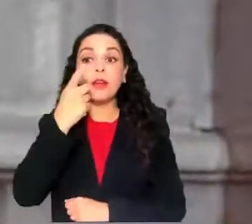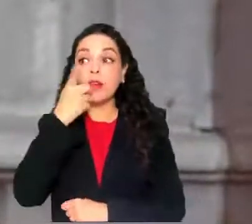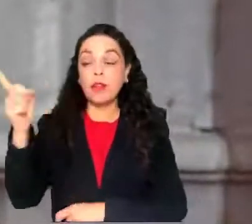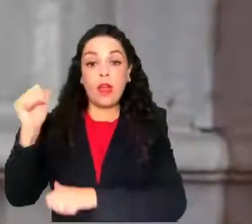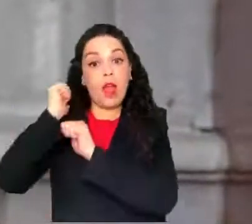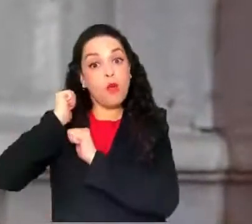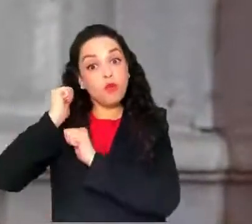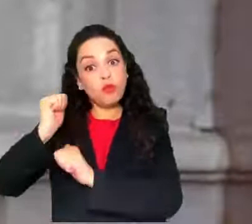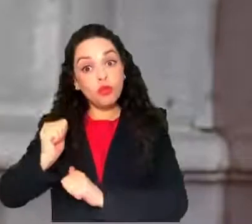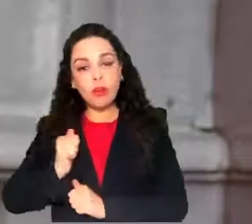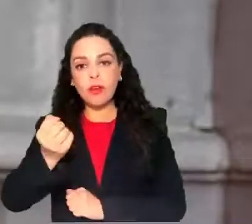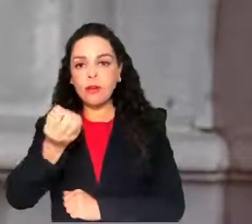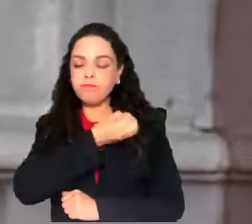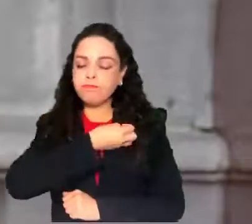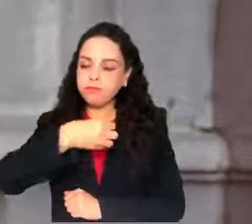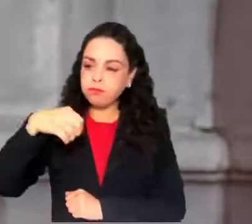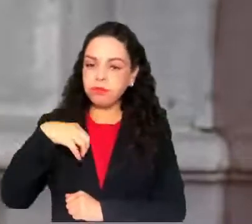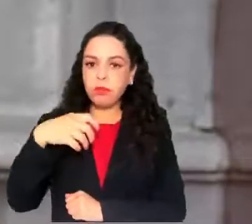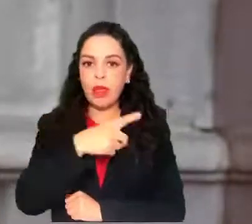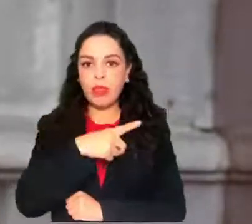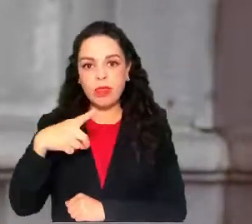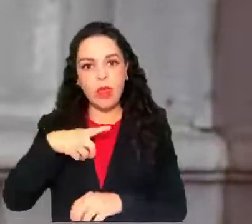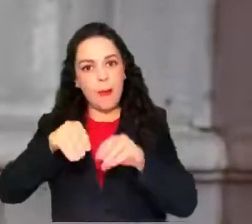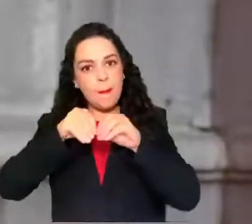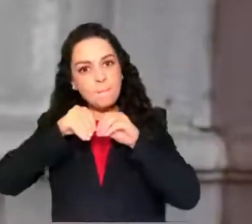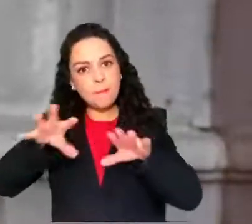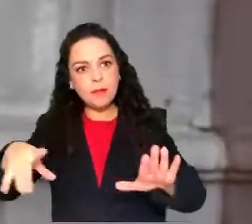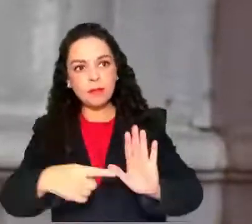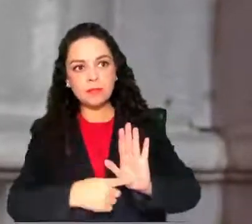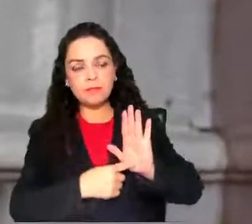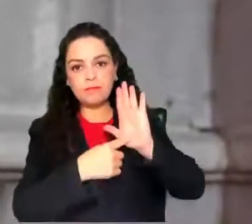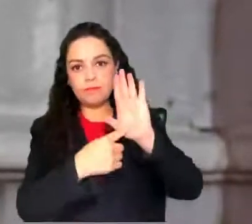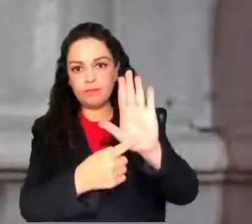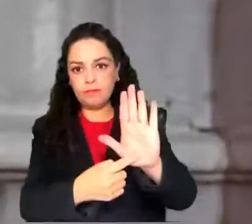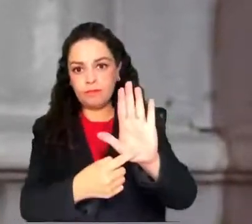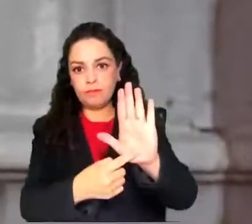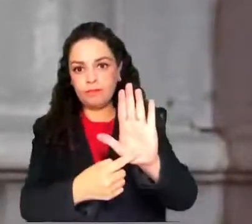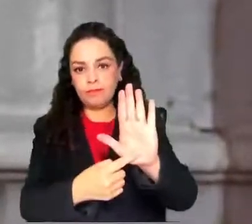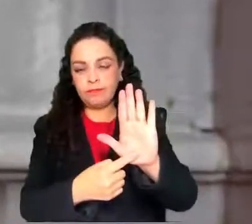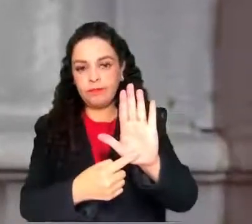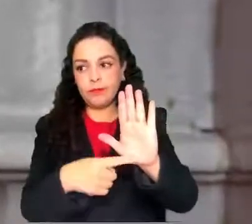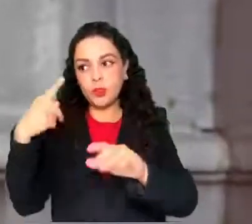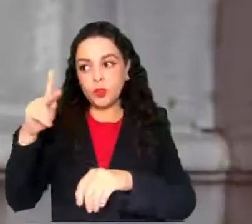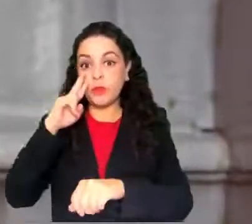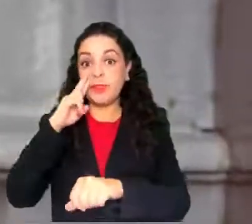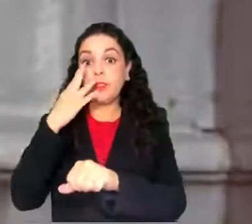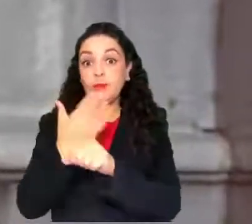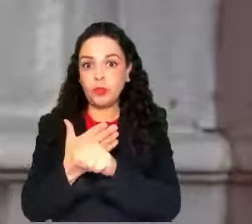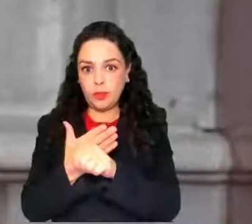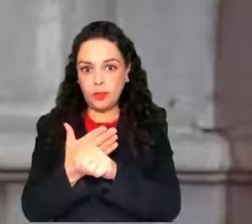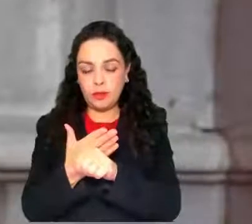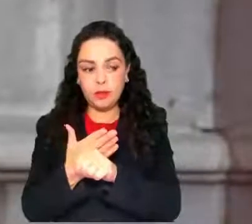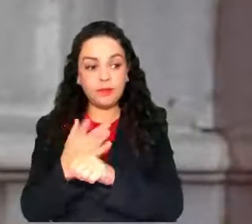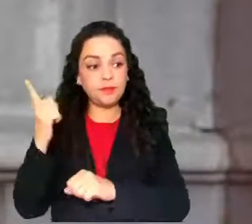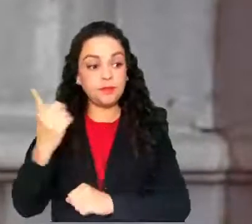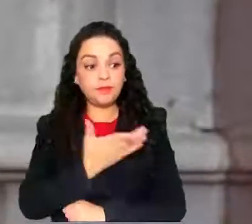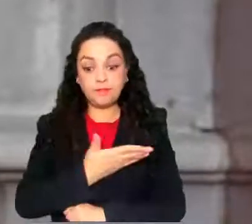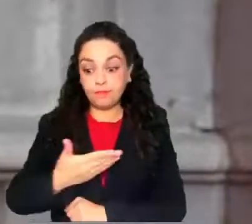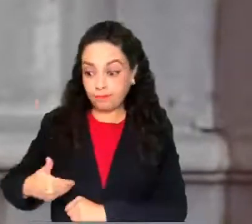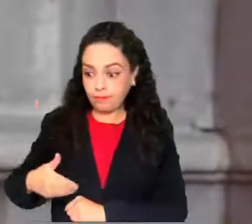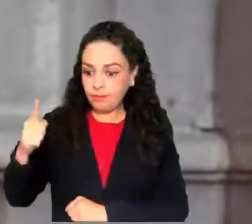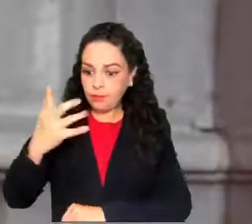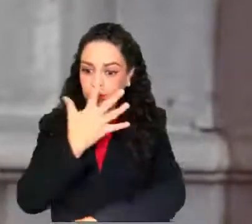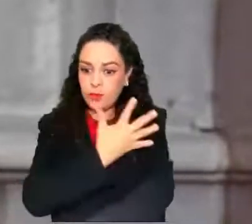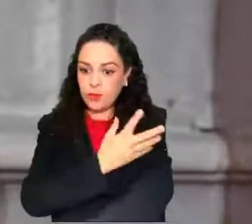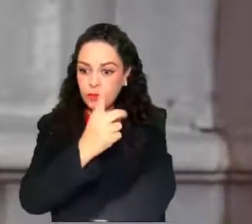a los actos relacionados con sus atribuciones en la función ejecutiva la transparencia implica el derecho de acceso a la información